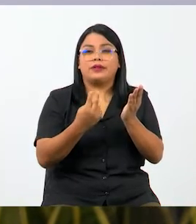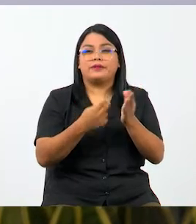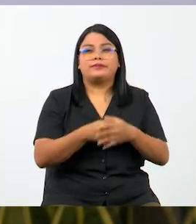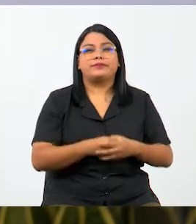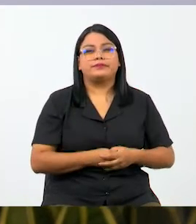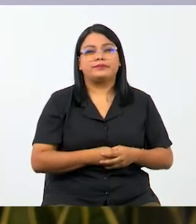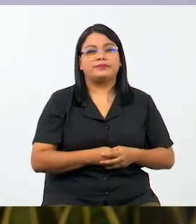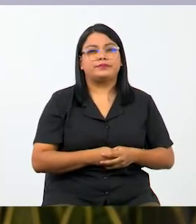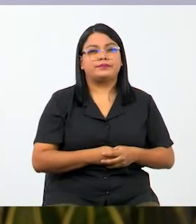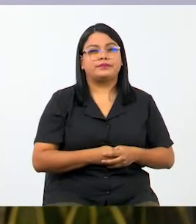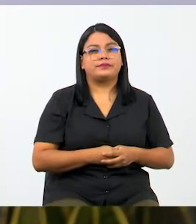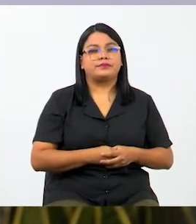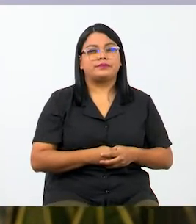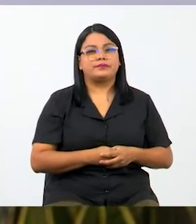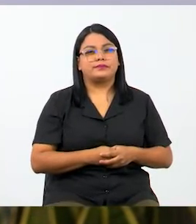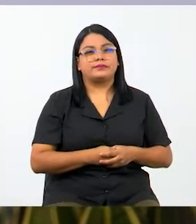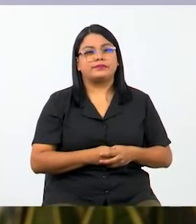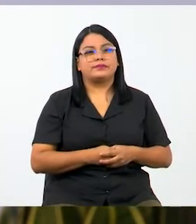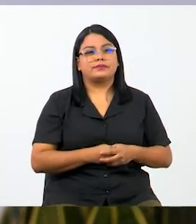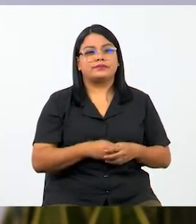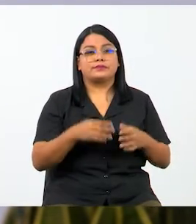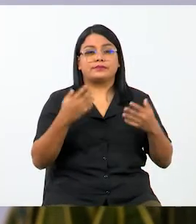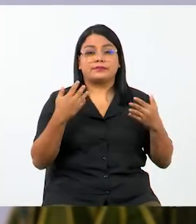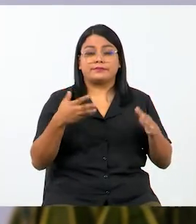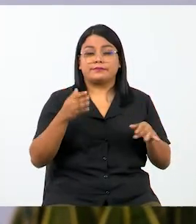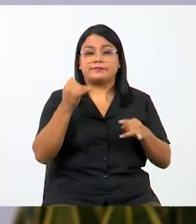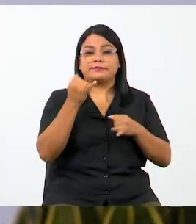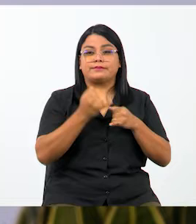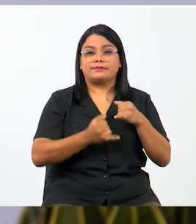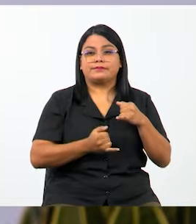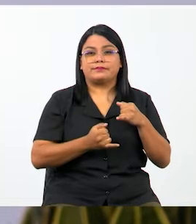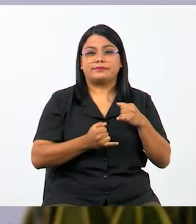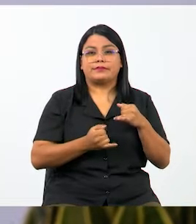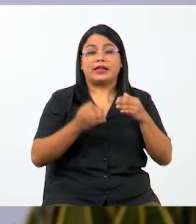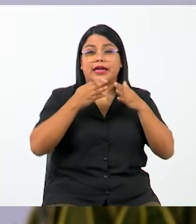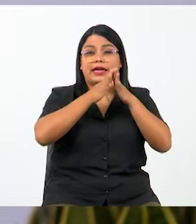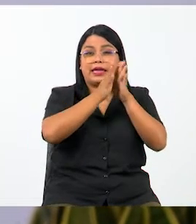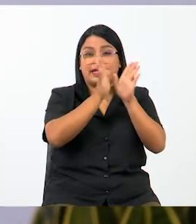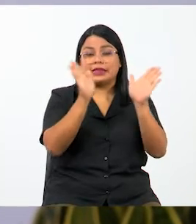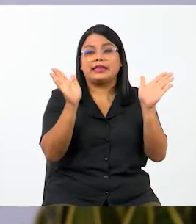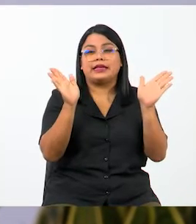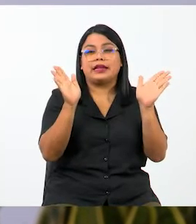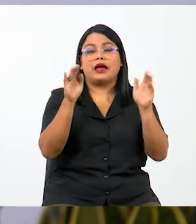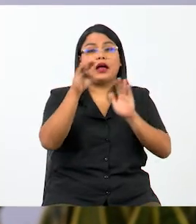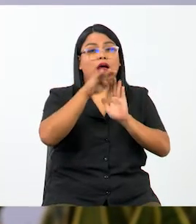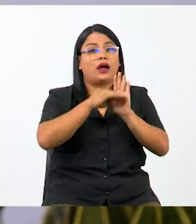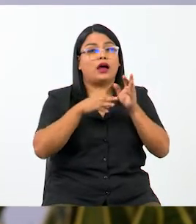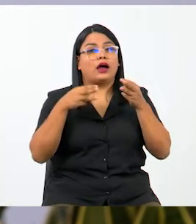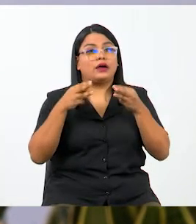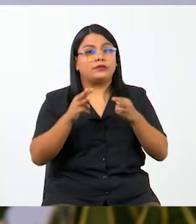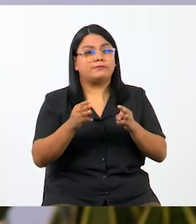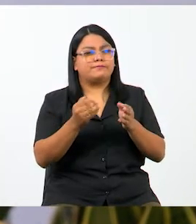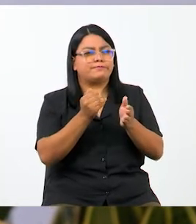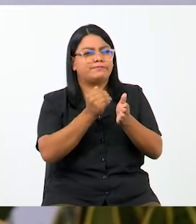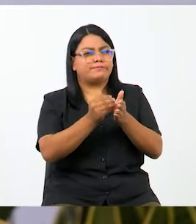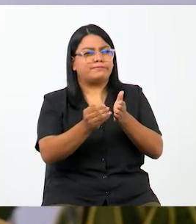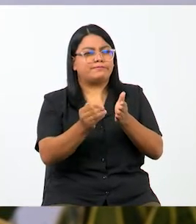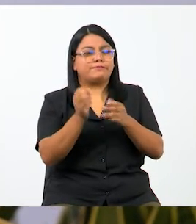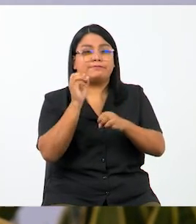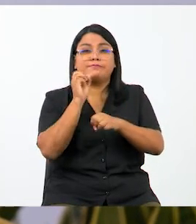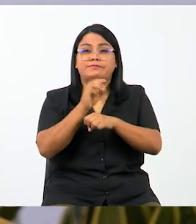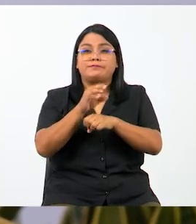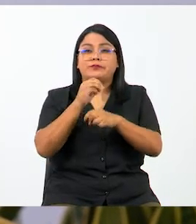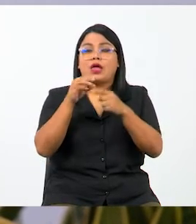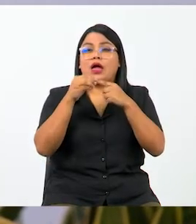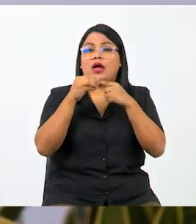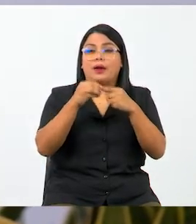Cuando ya hemos terminado esta parte general de la guía metodológica, comenzamos las orientaciones específicas de cada una de